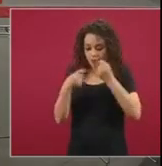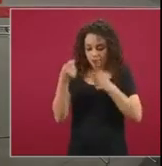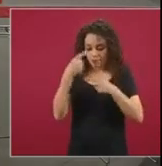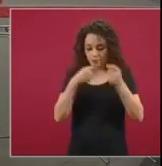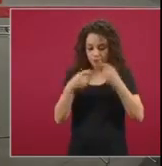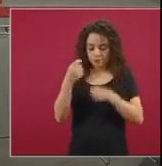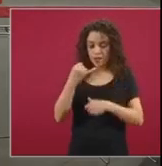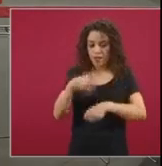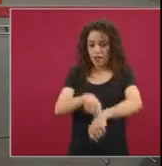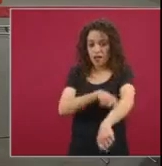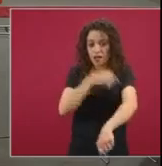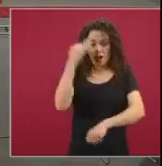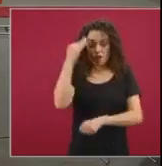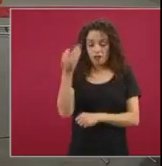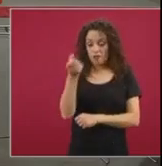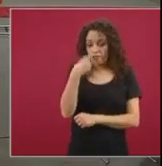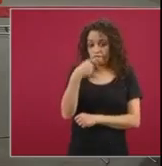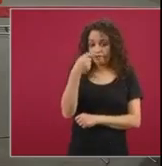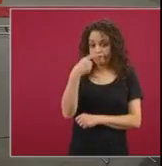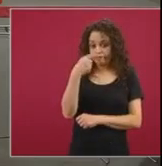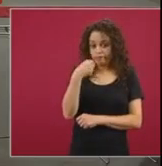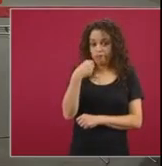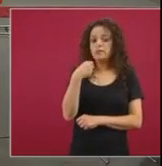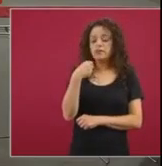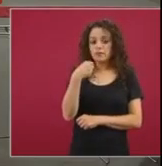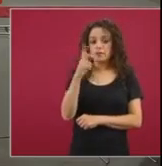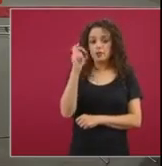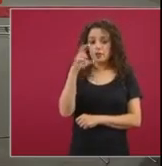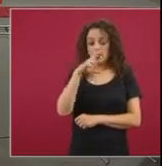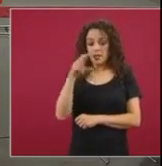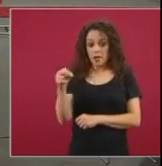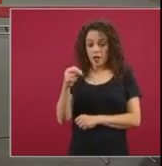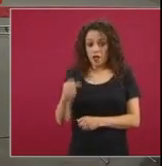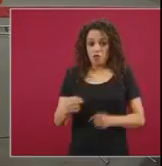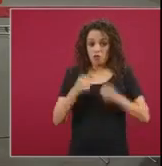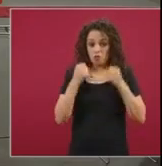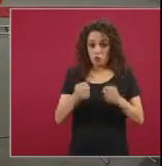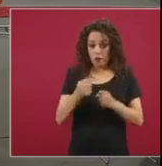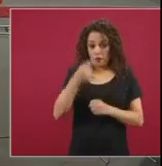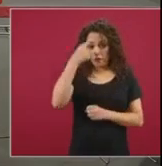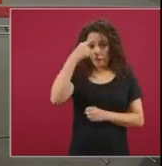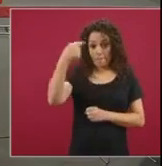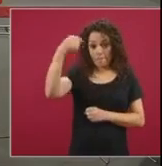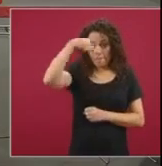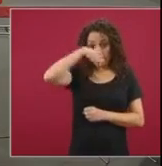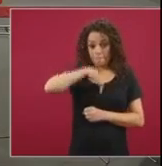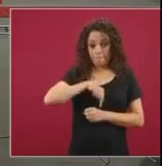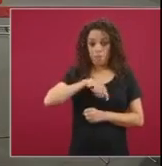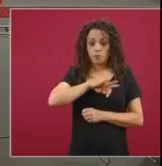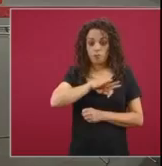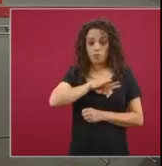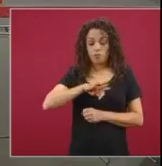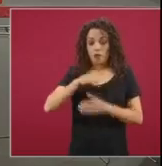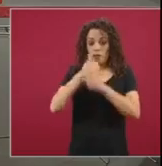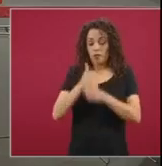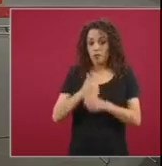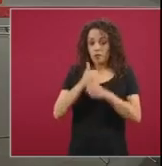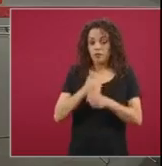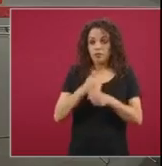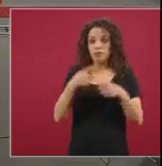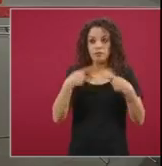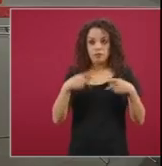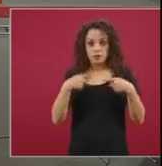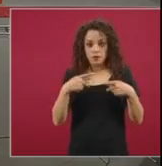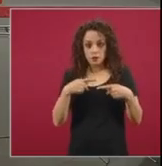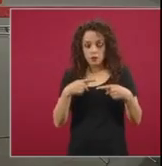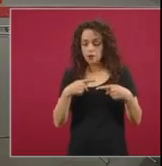prolongado, no tienen tanta toxicidad para crear efectos como tal que puedan mermar la vida de las personas. En